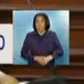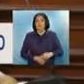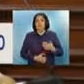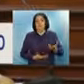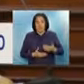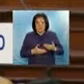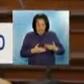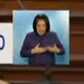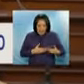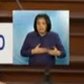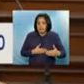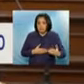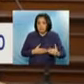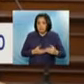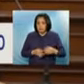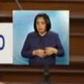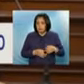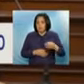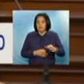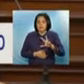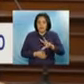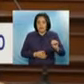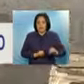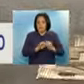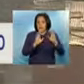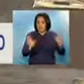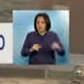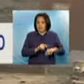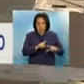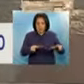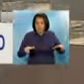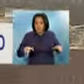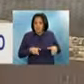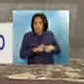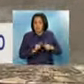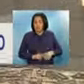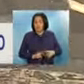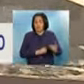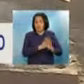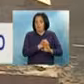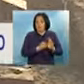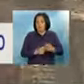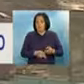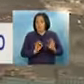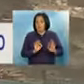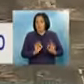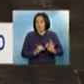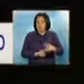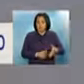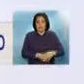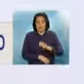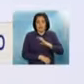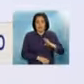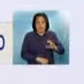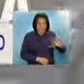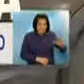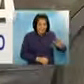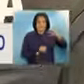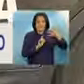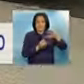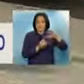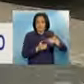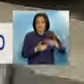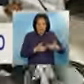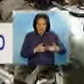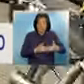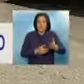la prórroga por 30 días del estado de emergencia en el Callao. Esta es la quinta vez que se extiende el periodo de